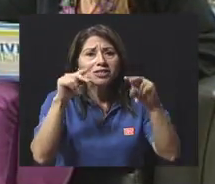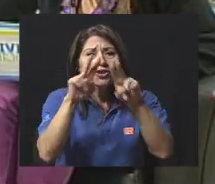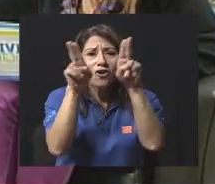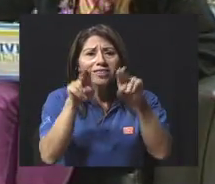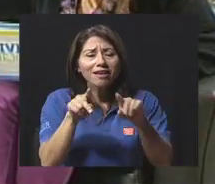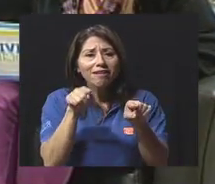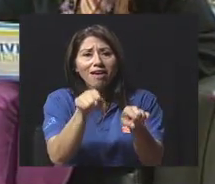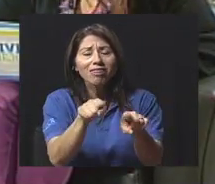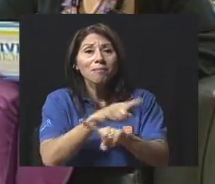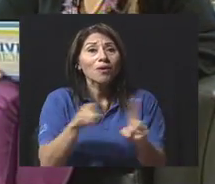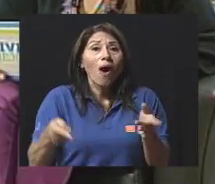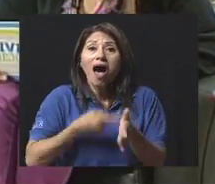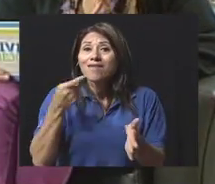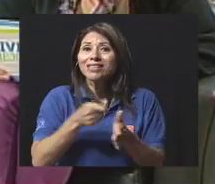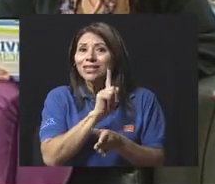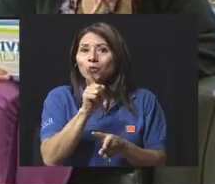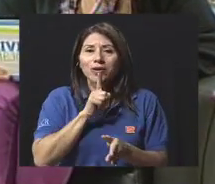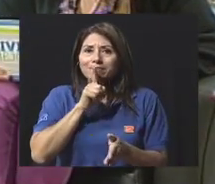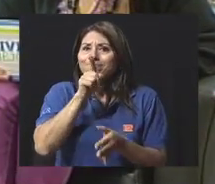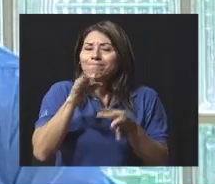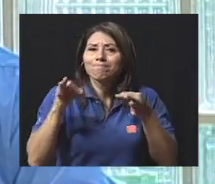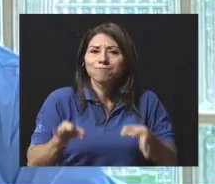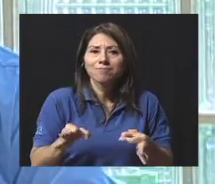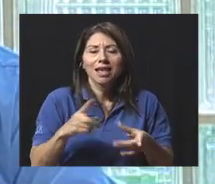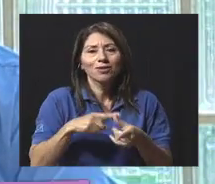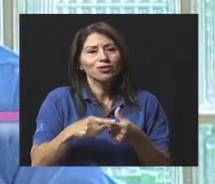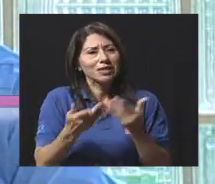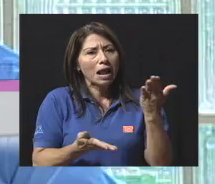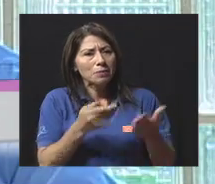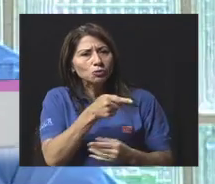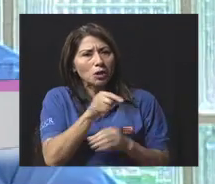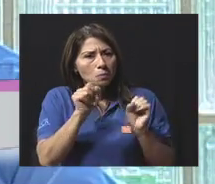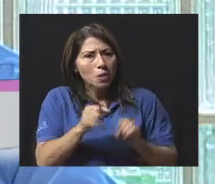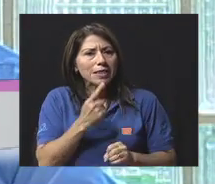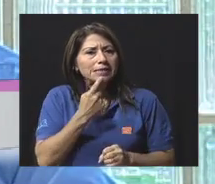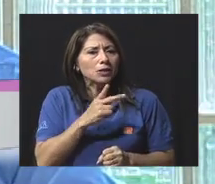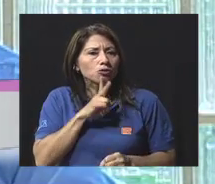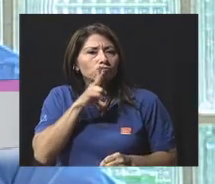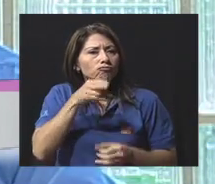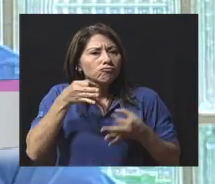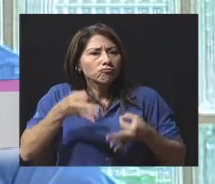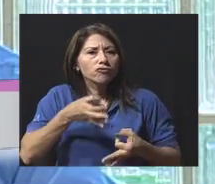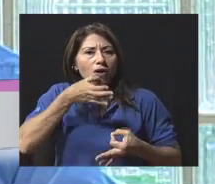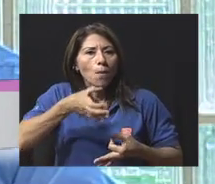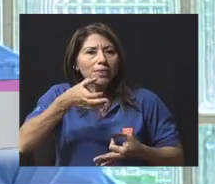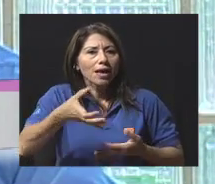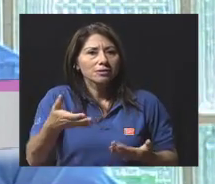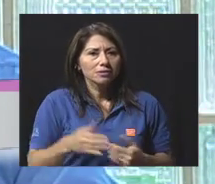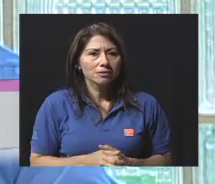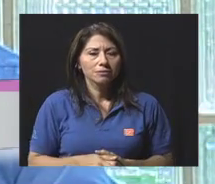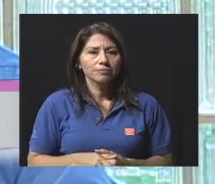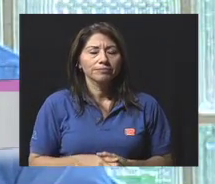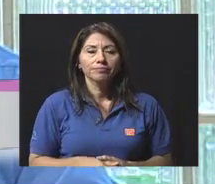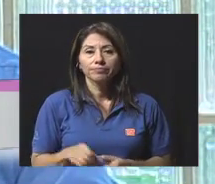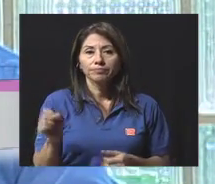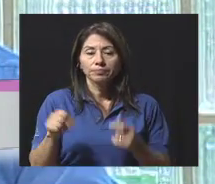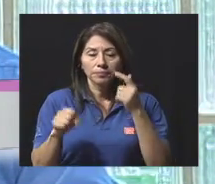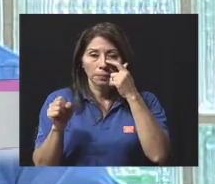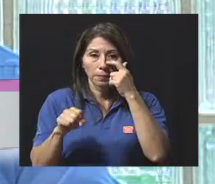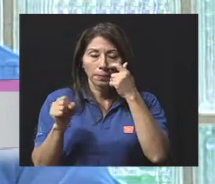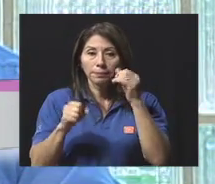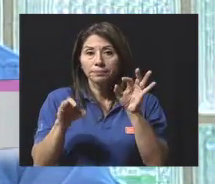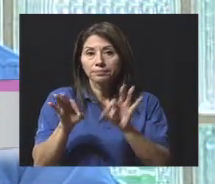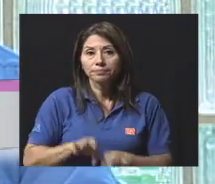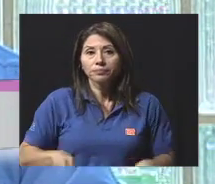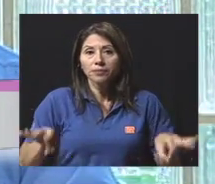conveniente que usted nos dé recomendaciones en ese sentido bueno algo importante tal y como lo mencionaba Este es el hecho de que